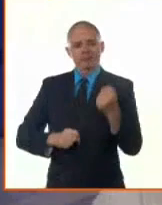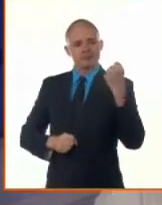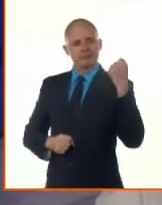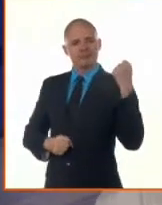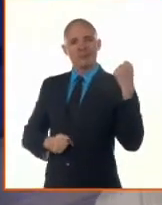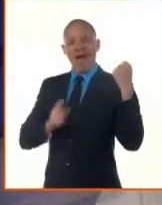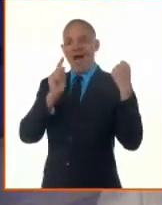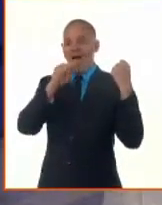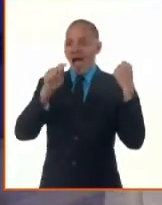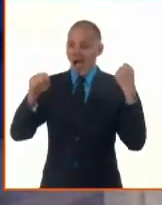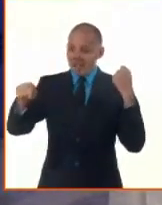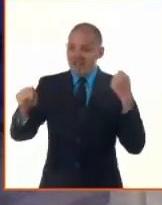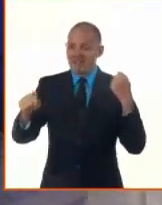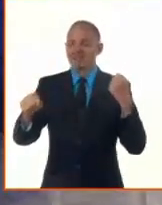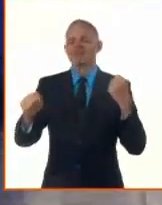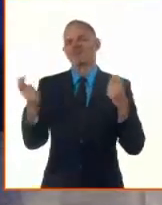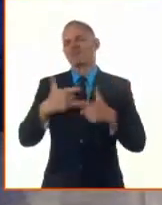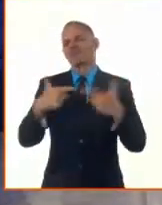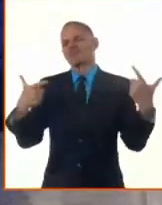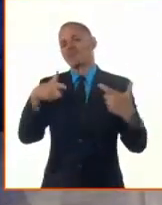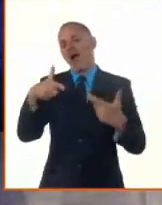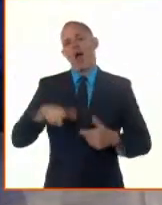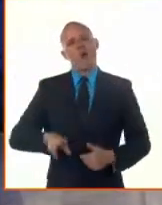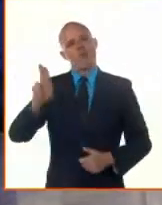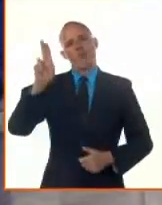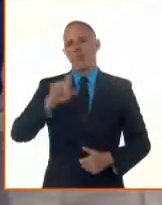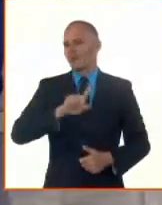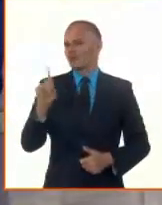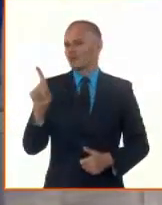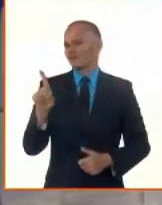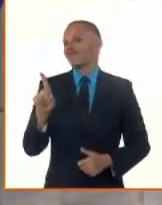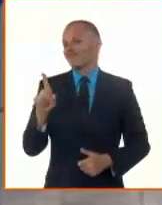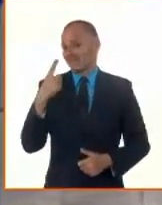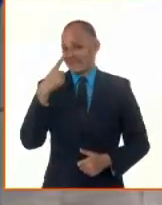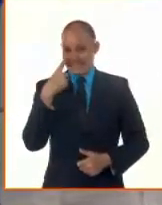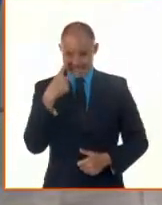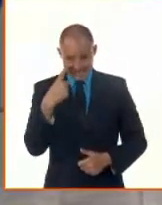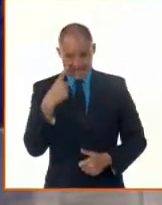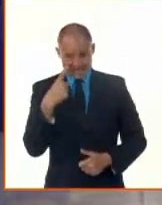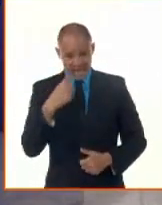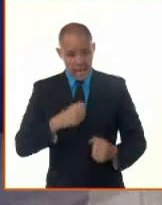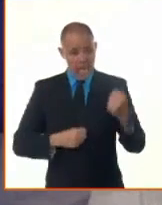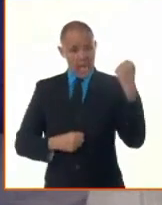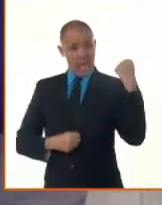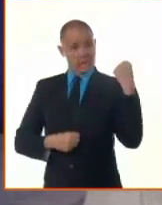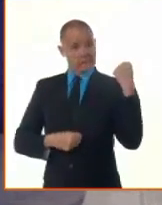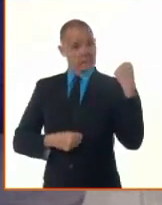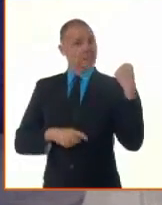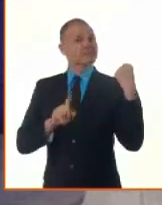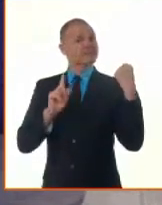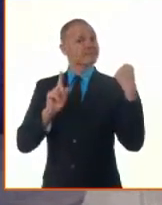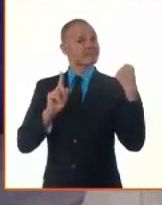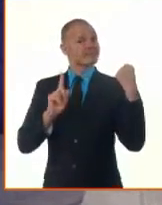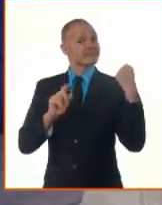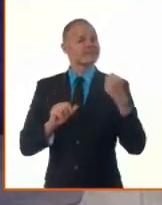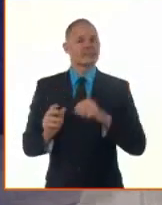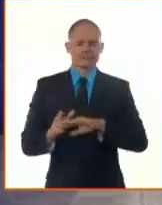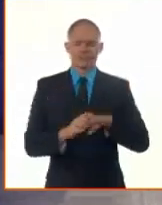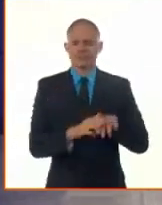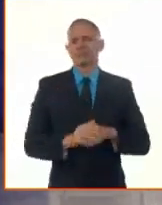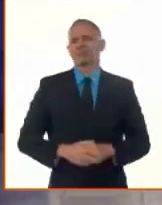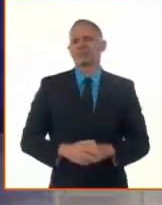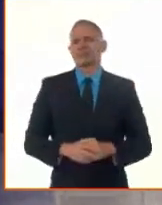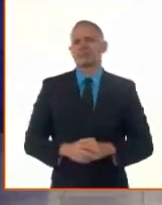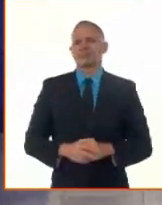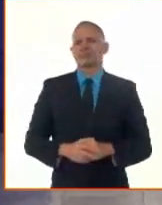muchos que no están de acuerdo con la reforma esto tiene que ver con la seguridad del estado de Israel Por otra parte estamos hablando